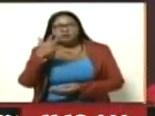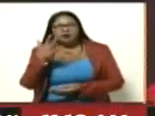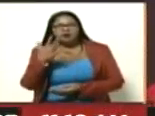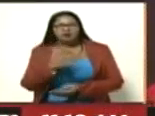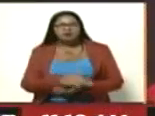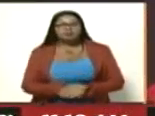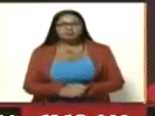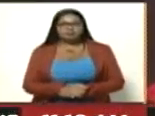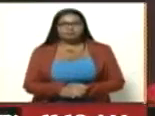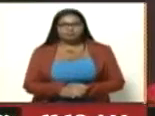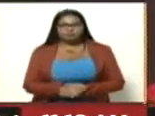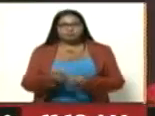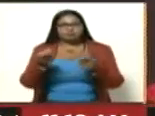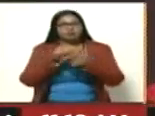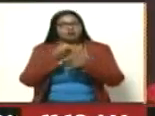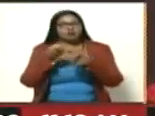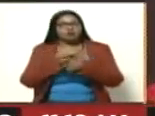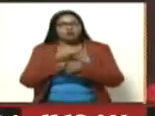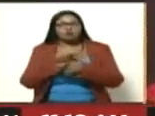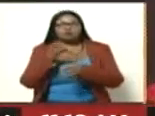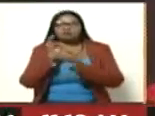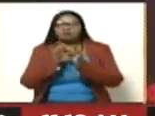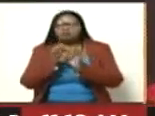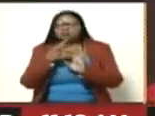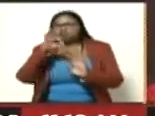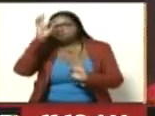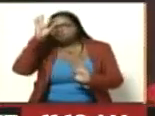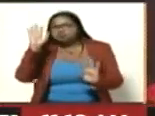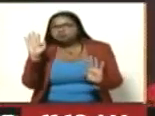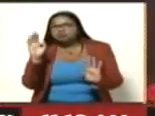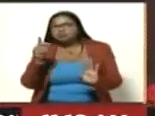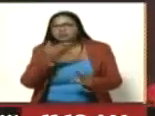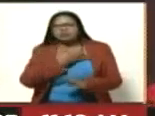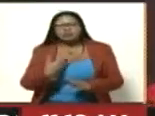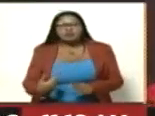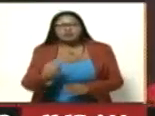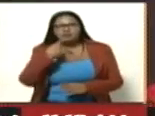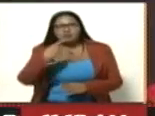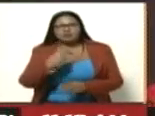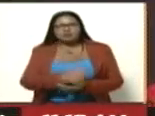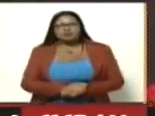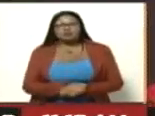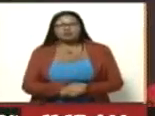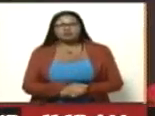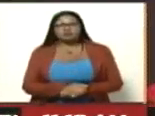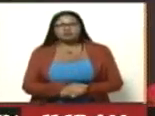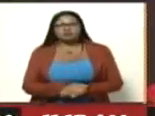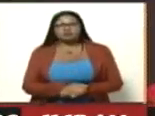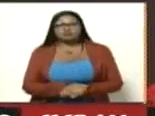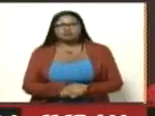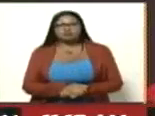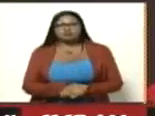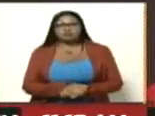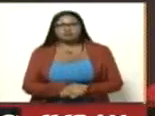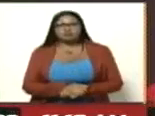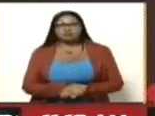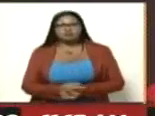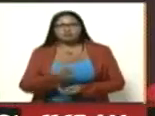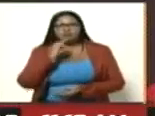en agosto, septiembre, el presidente ya lo dice, pero con criterio de